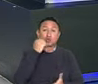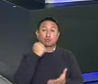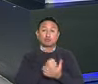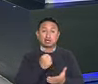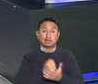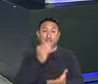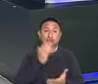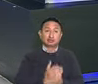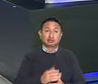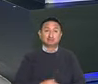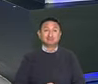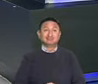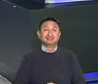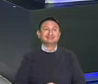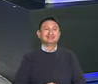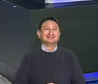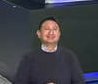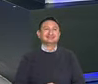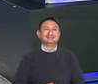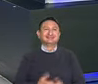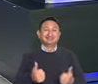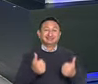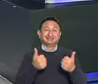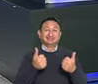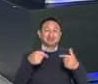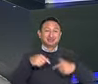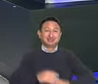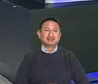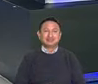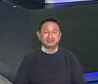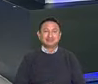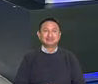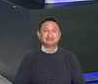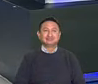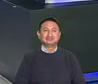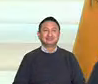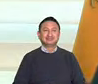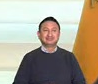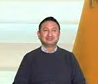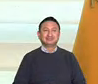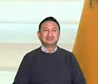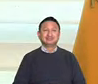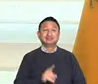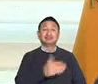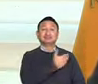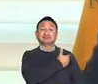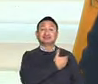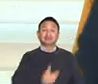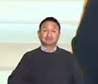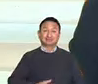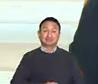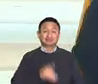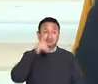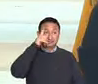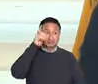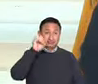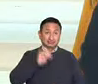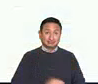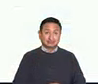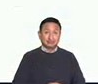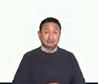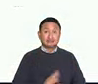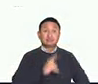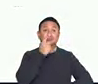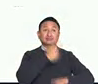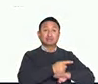suspendido. Menos mal. Tranquilo, vamos. El presidente de la República, Guillermo Lasso, mediante